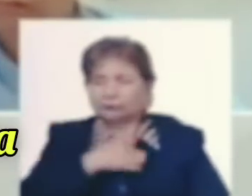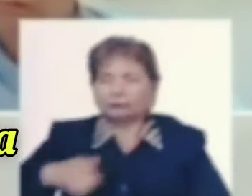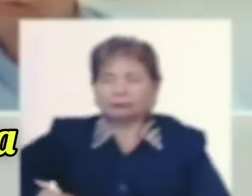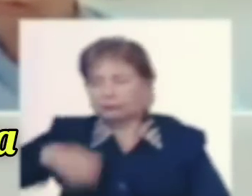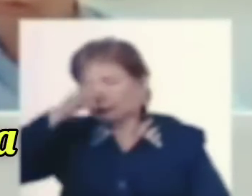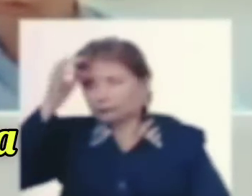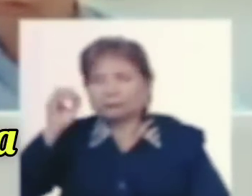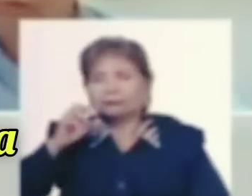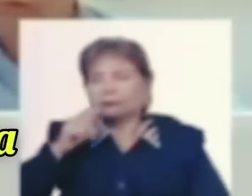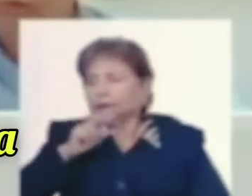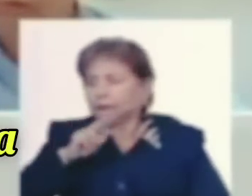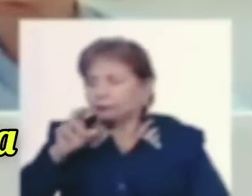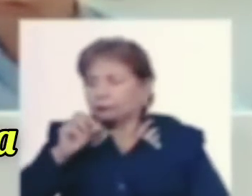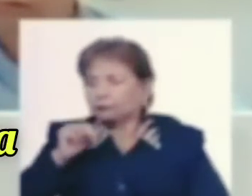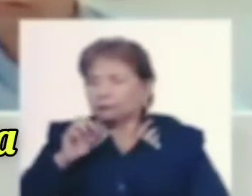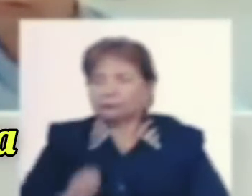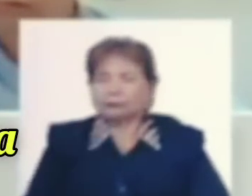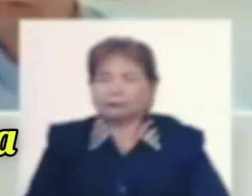Castillo Terrones,